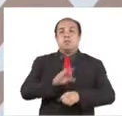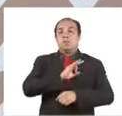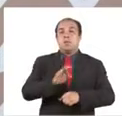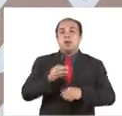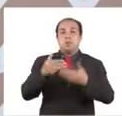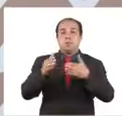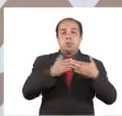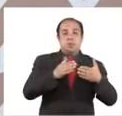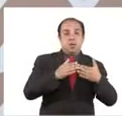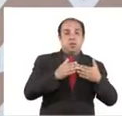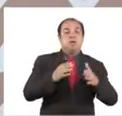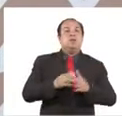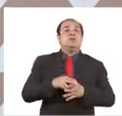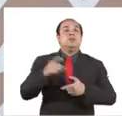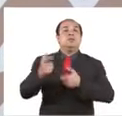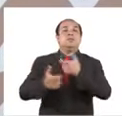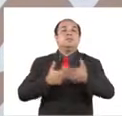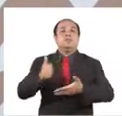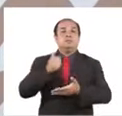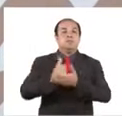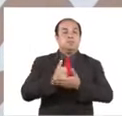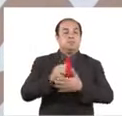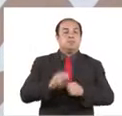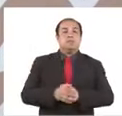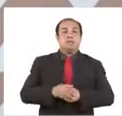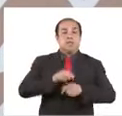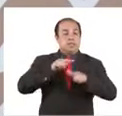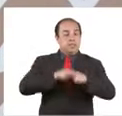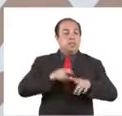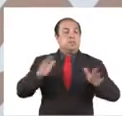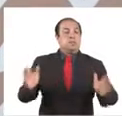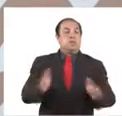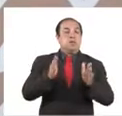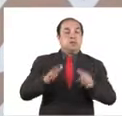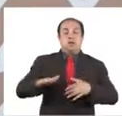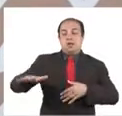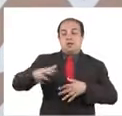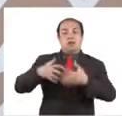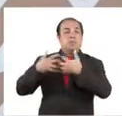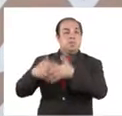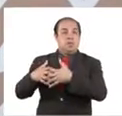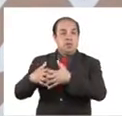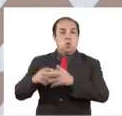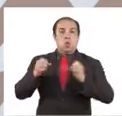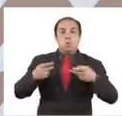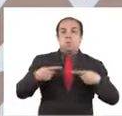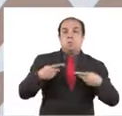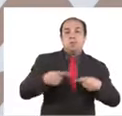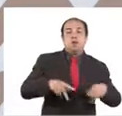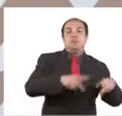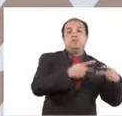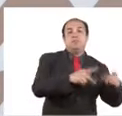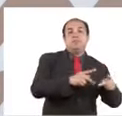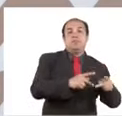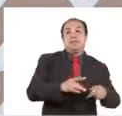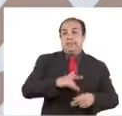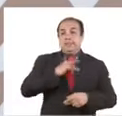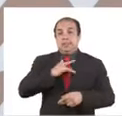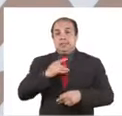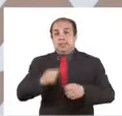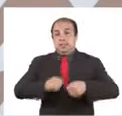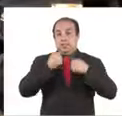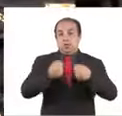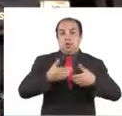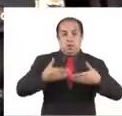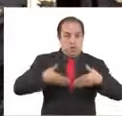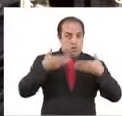económica en la ciudad que continuaremos impulsando para que los empresarios, los comerciantes, se sientan mucho más seguros y confiados en su